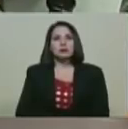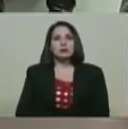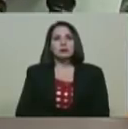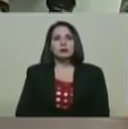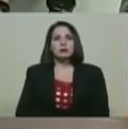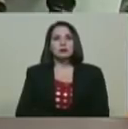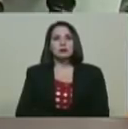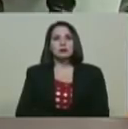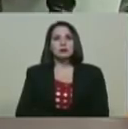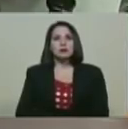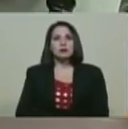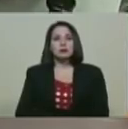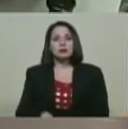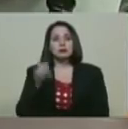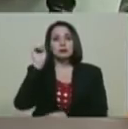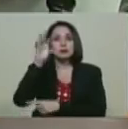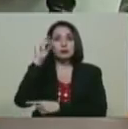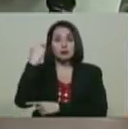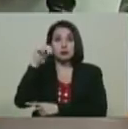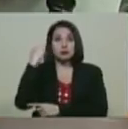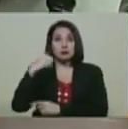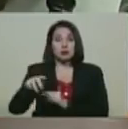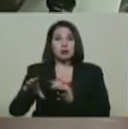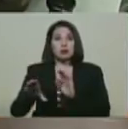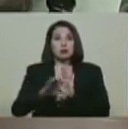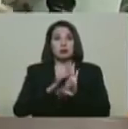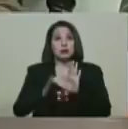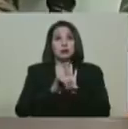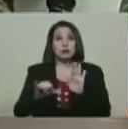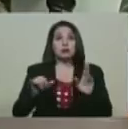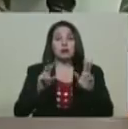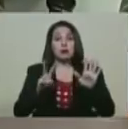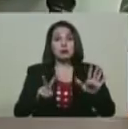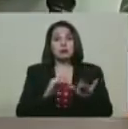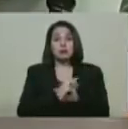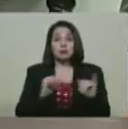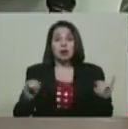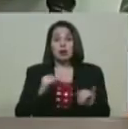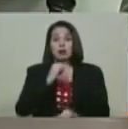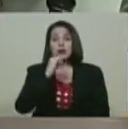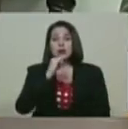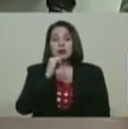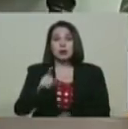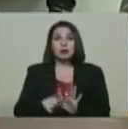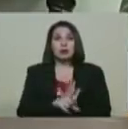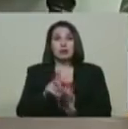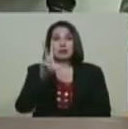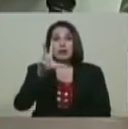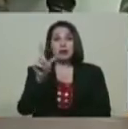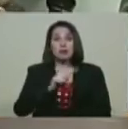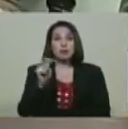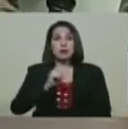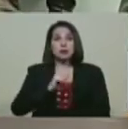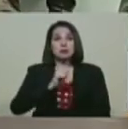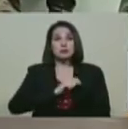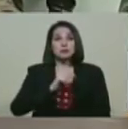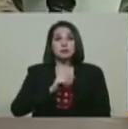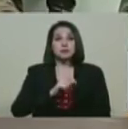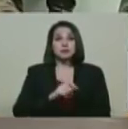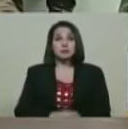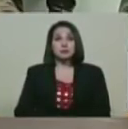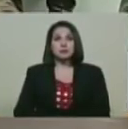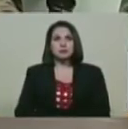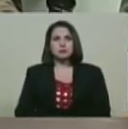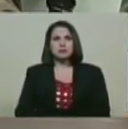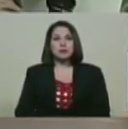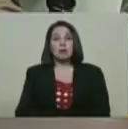la Asamblea Nacional Constituyente aprobó una séptima ley. Fíjense ustedes, en tres meses, tres leyes vitales para el país,